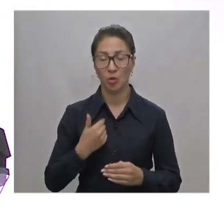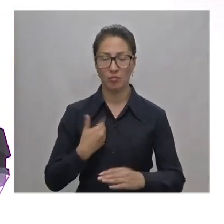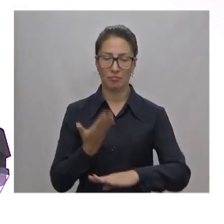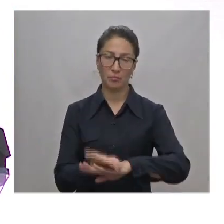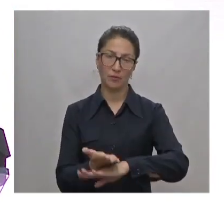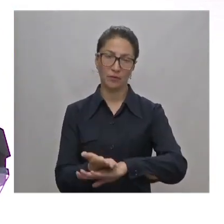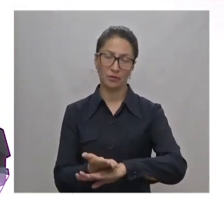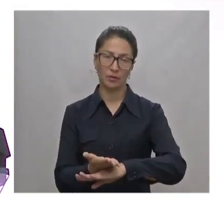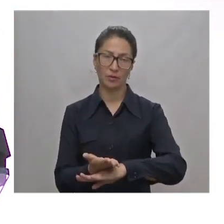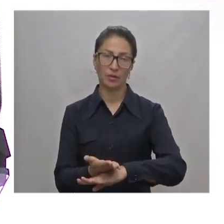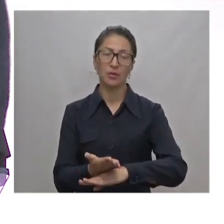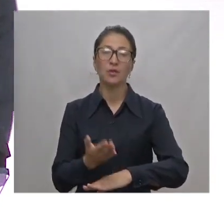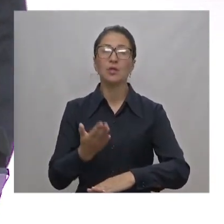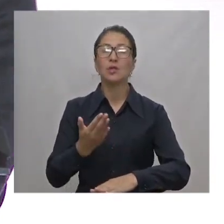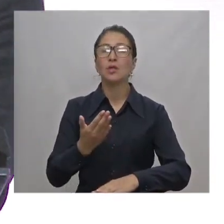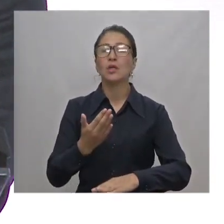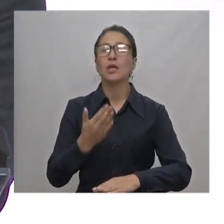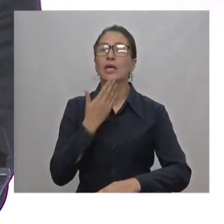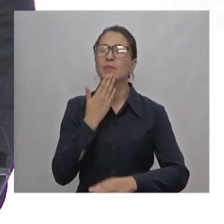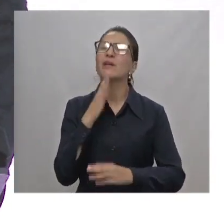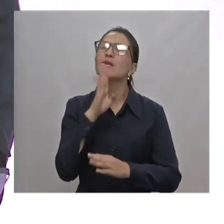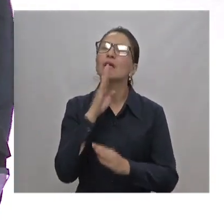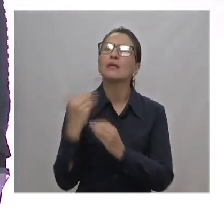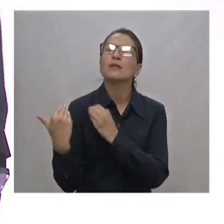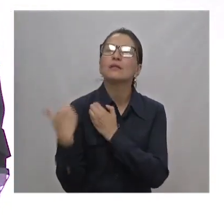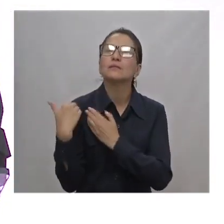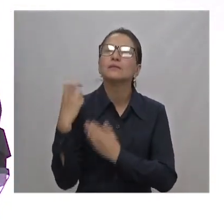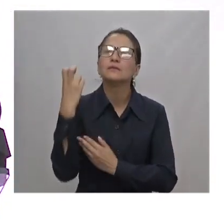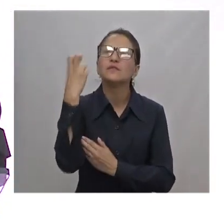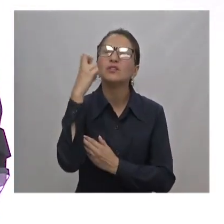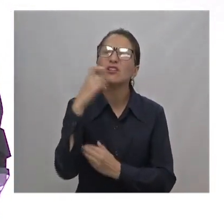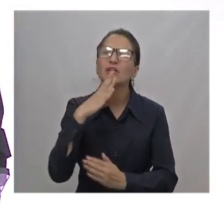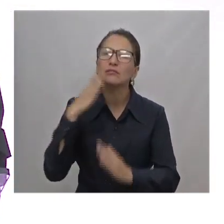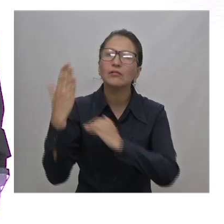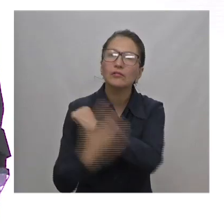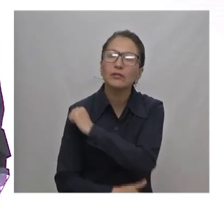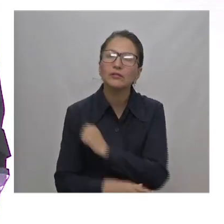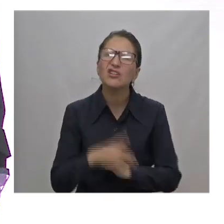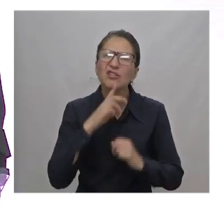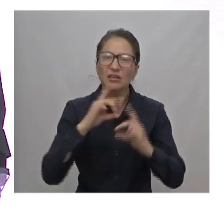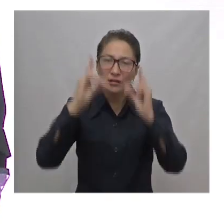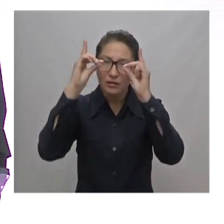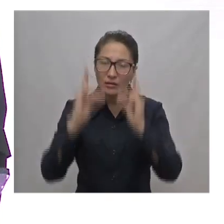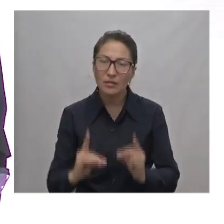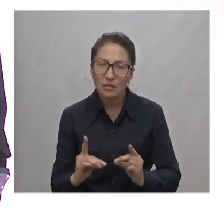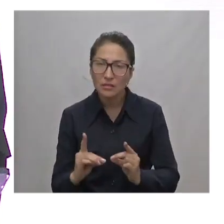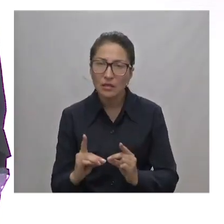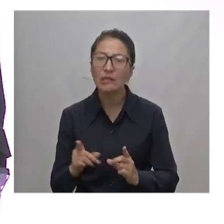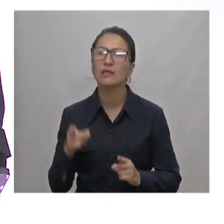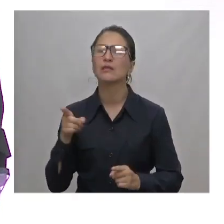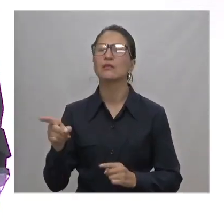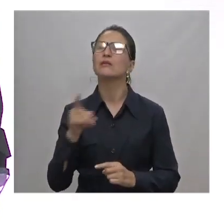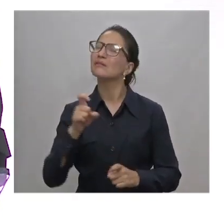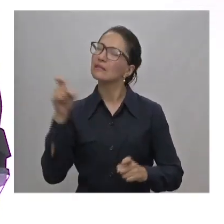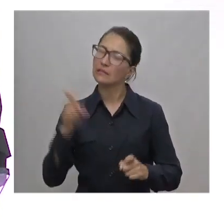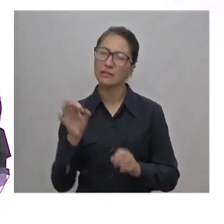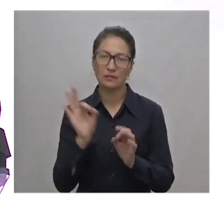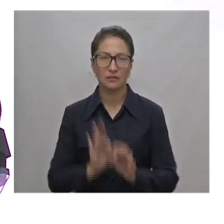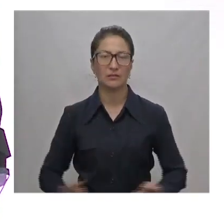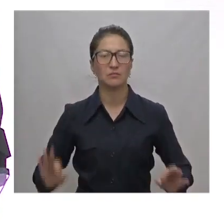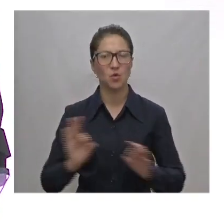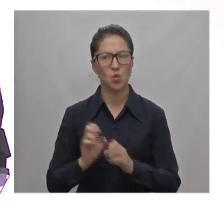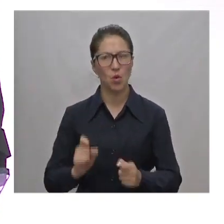lo he propuesto, al manifestar que el juicio de responsabilidad fiscal y la decisión que en él se tome